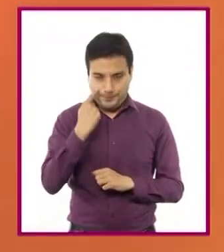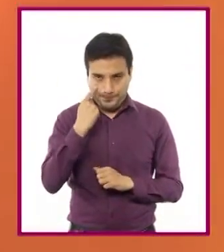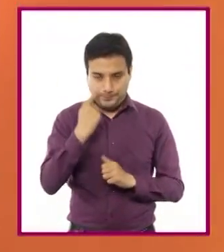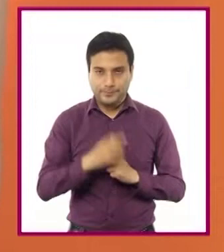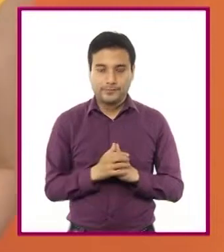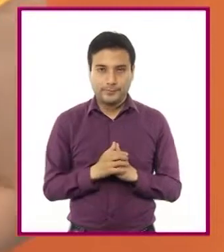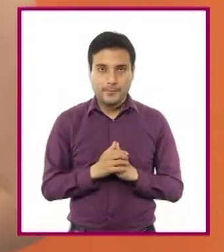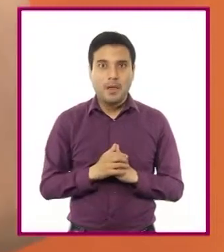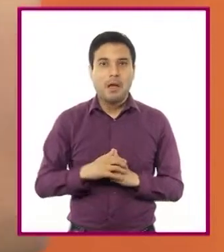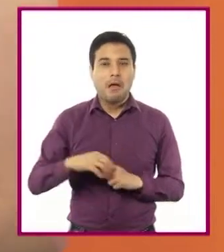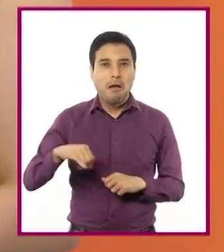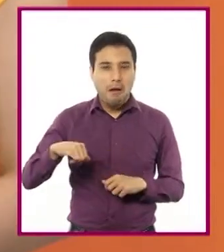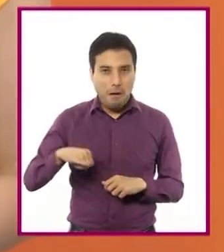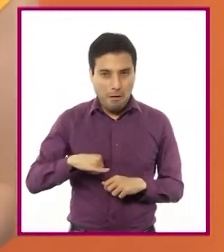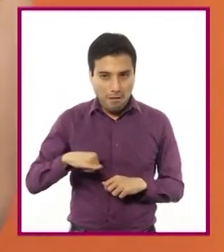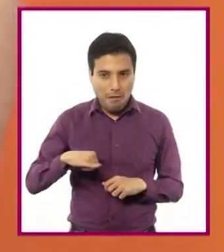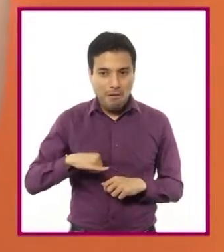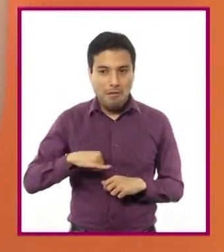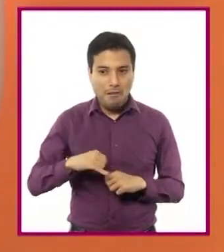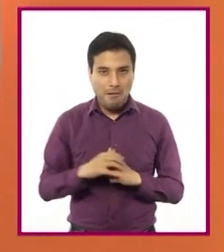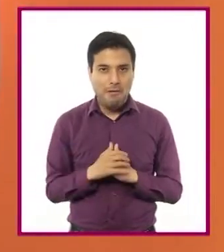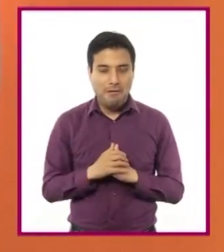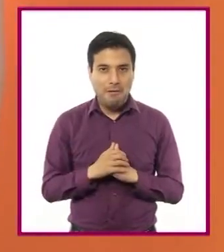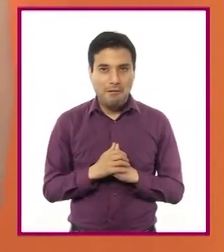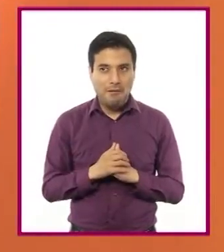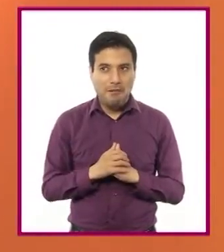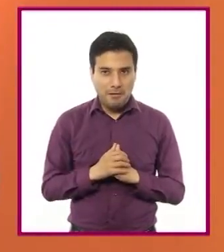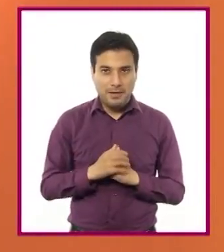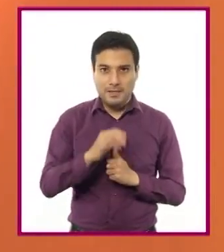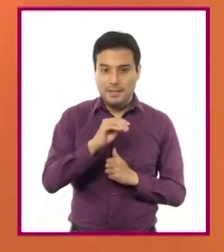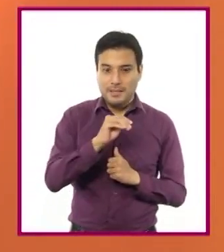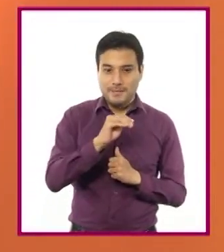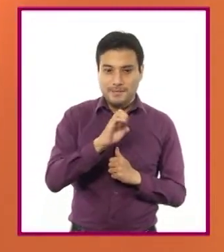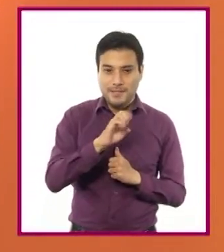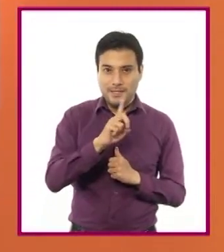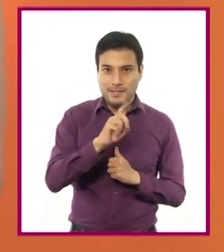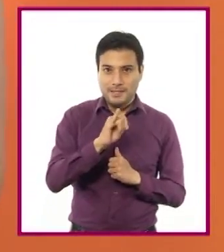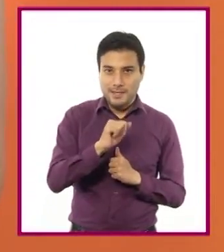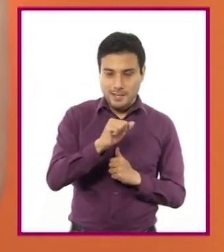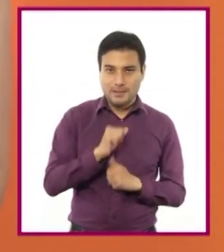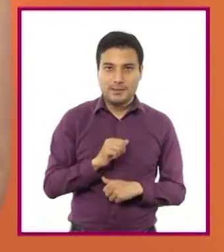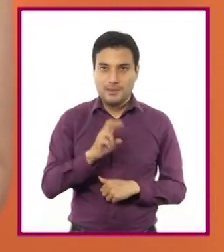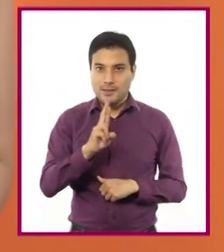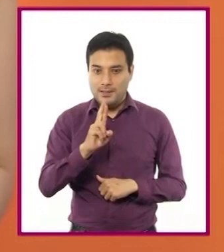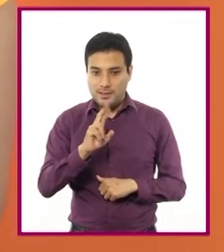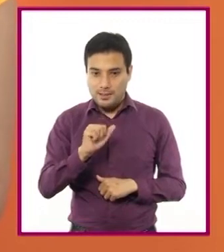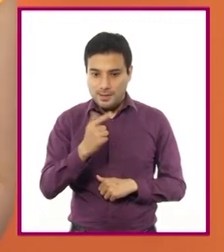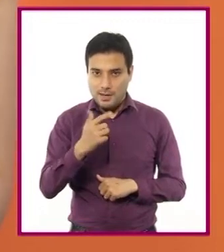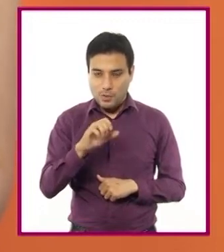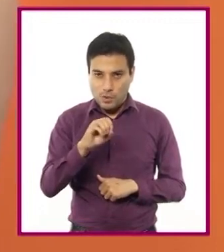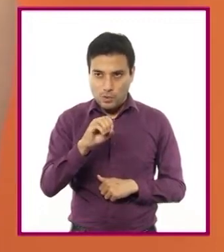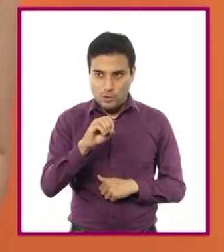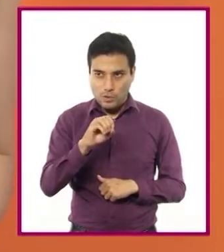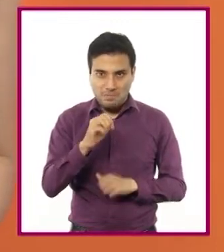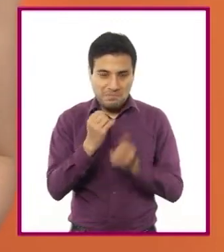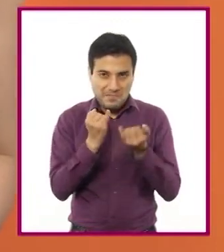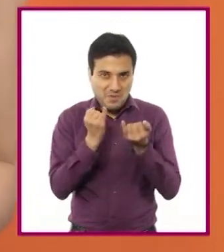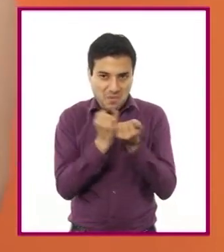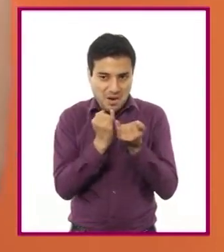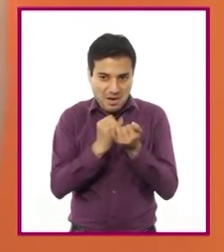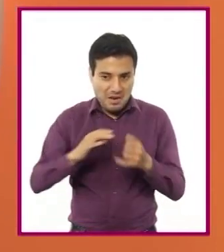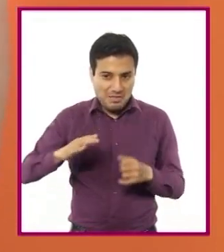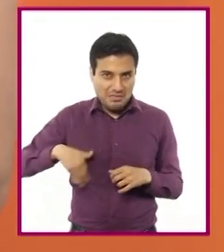¡Qué interesante situación, maestra! Tanto la media como el rango son iguales para el juego de dardos de Armando y